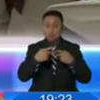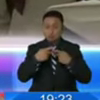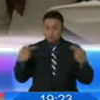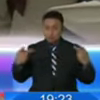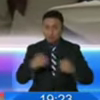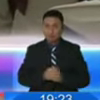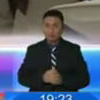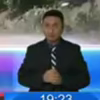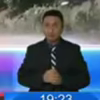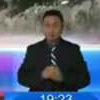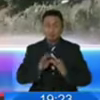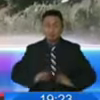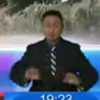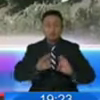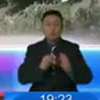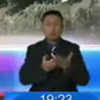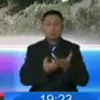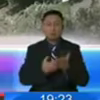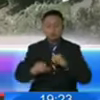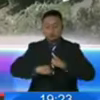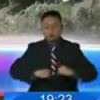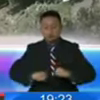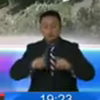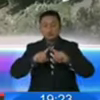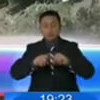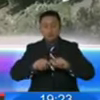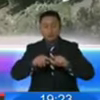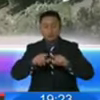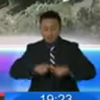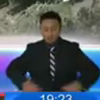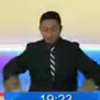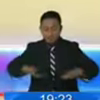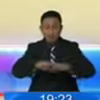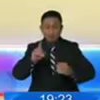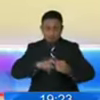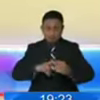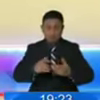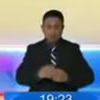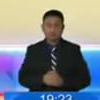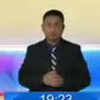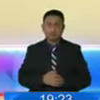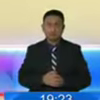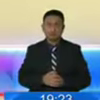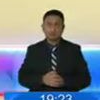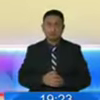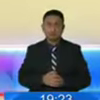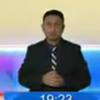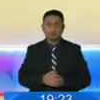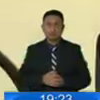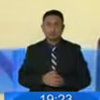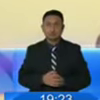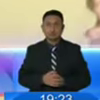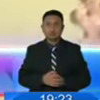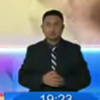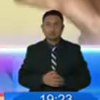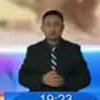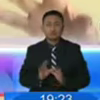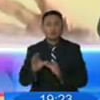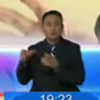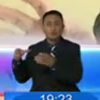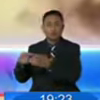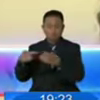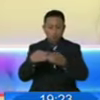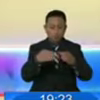también generar un modelo de gestión acorde a la geografía y necesidades de Quito. Formar entornos donde yo puedo tener